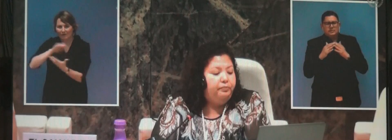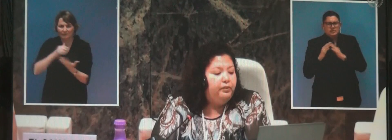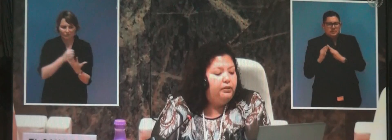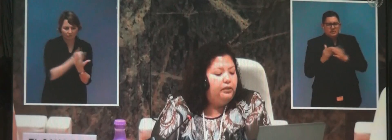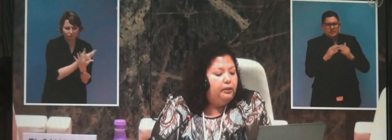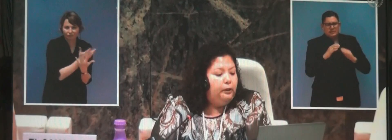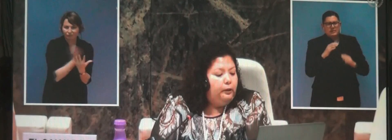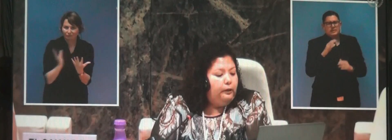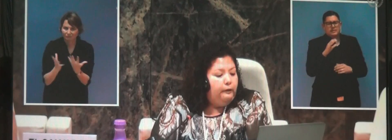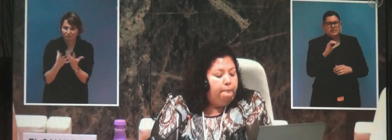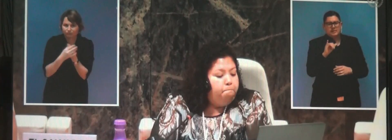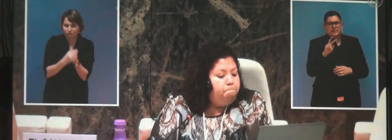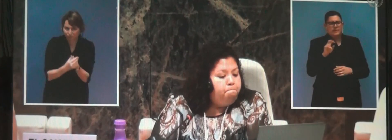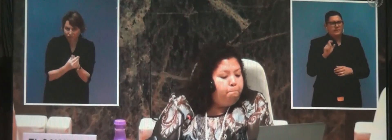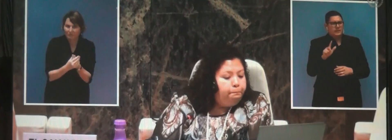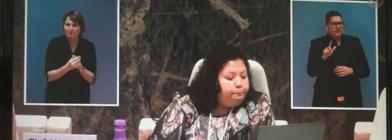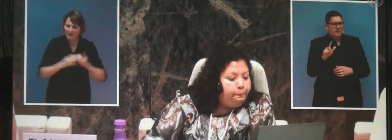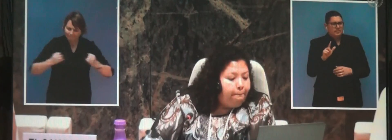organismo.